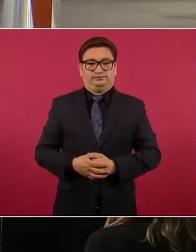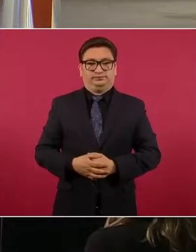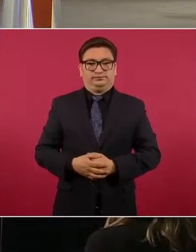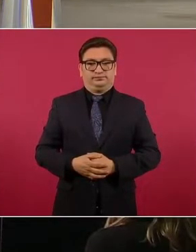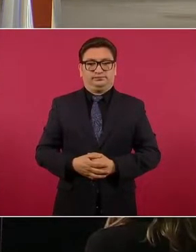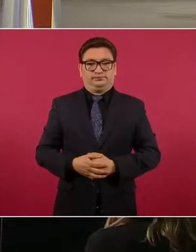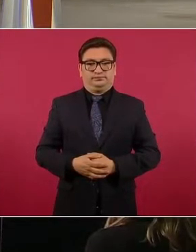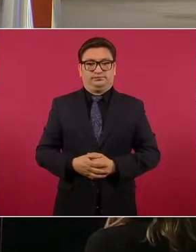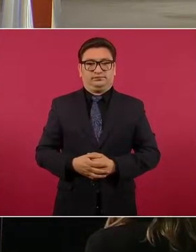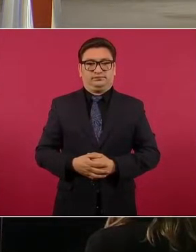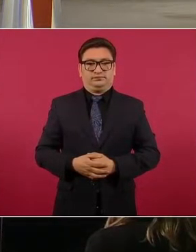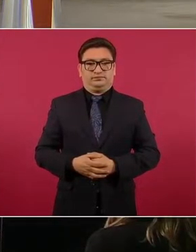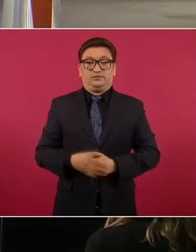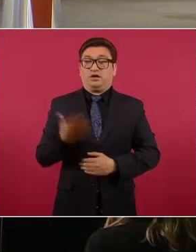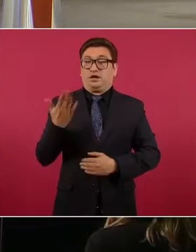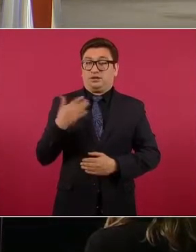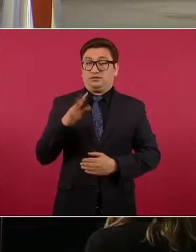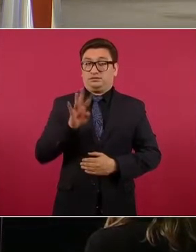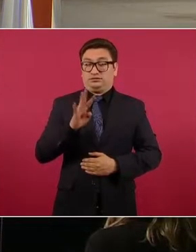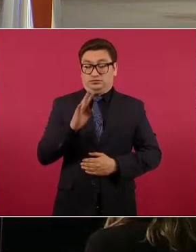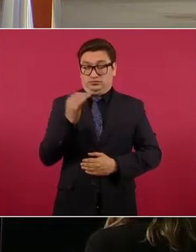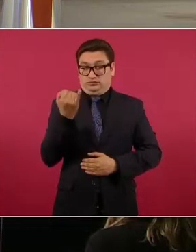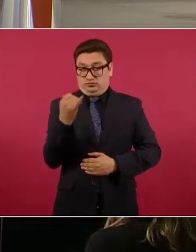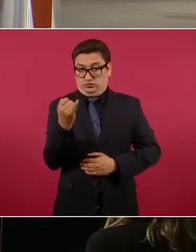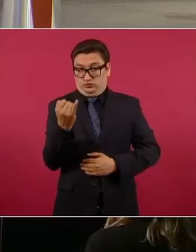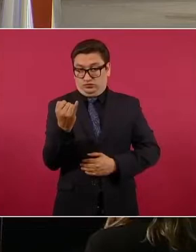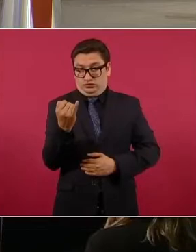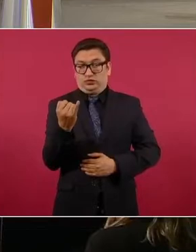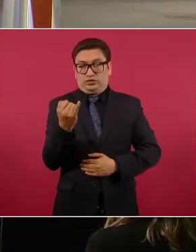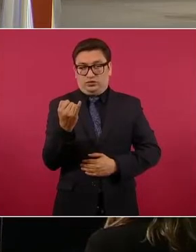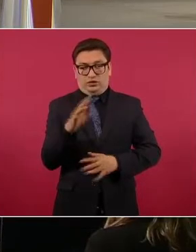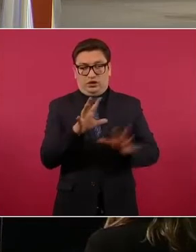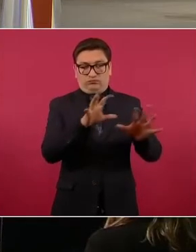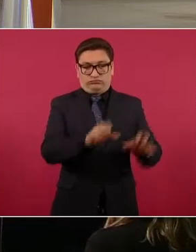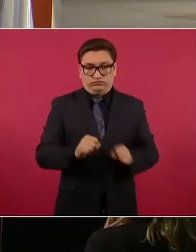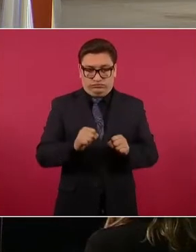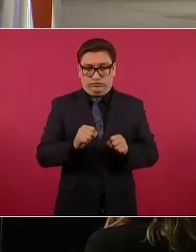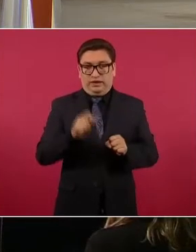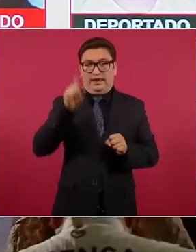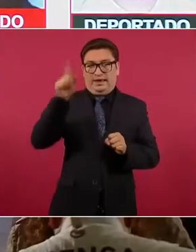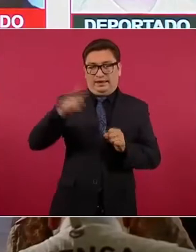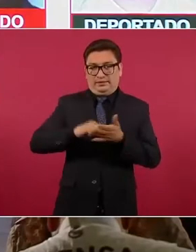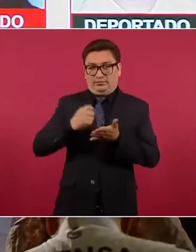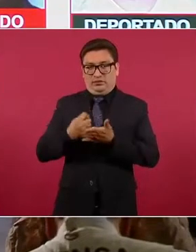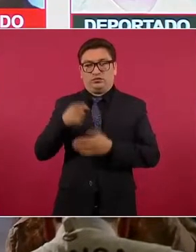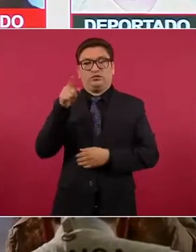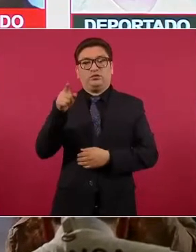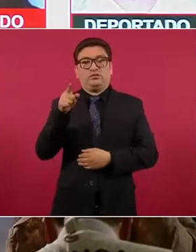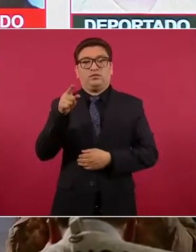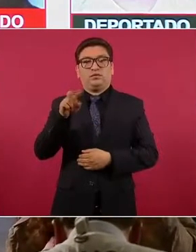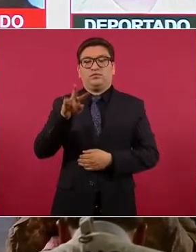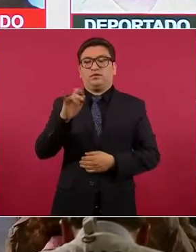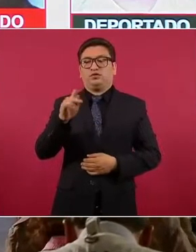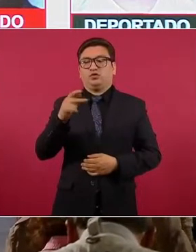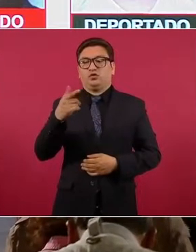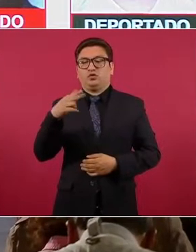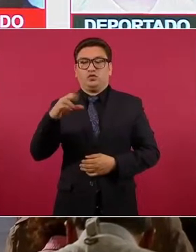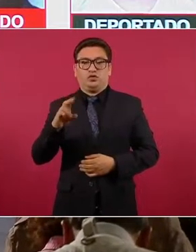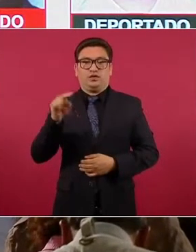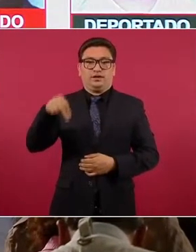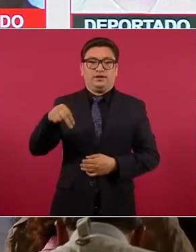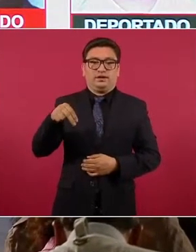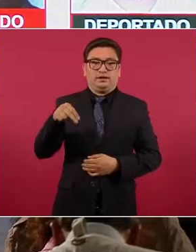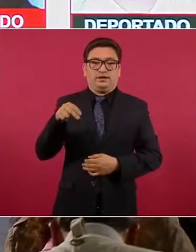El pasado 19 de junio fue detenido en Tamaulipas Víctor Hugo N.,